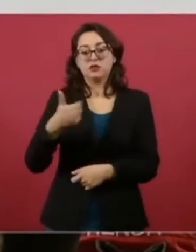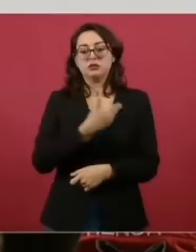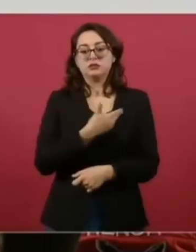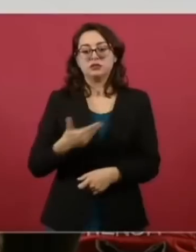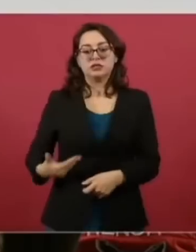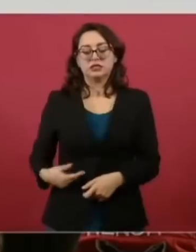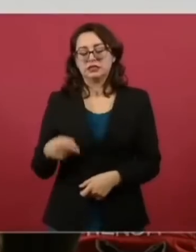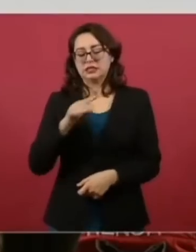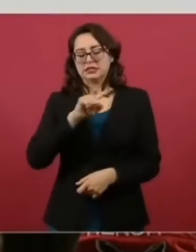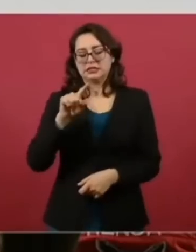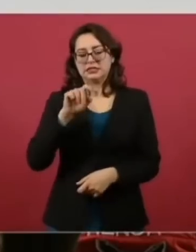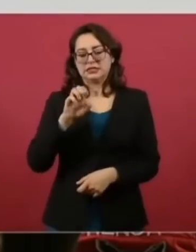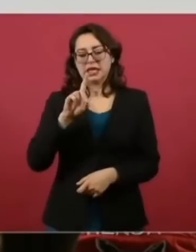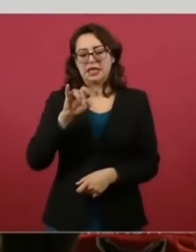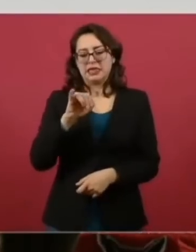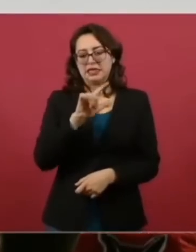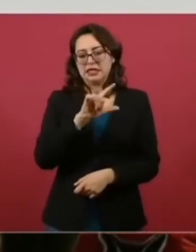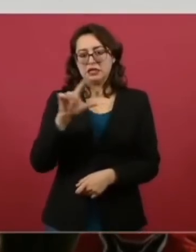182% de devaluación.